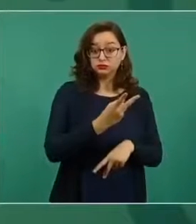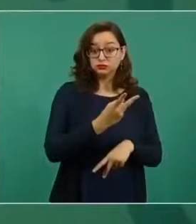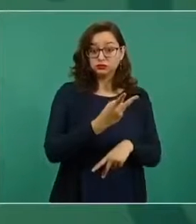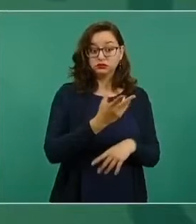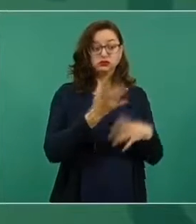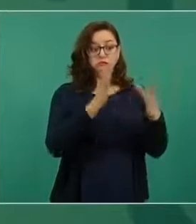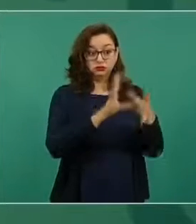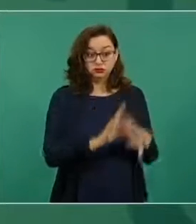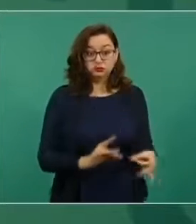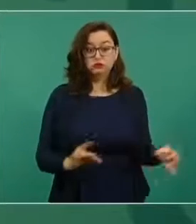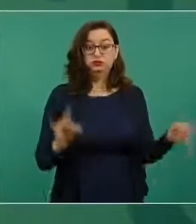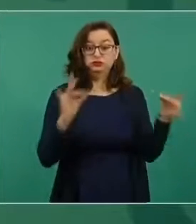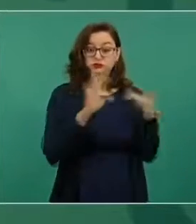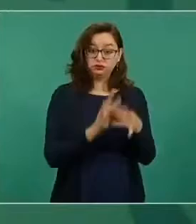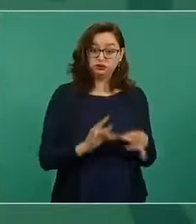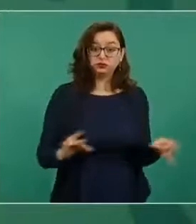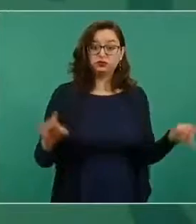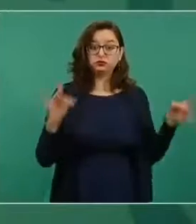que